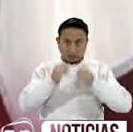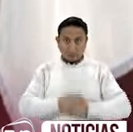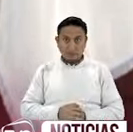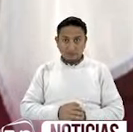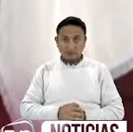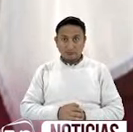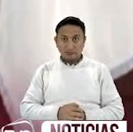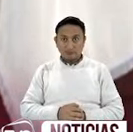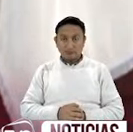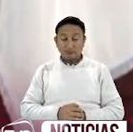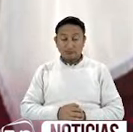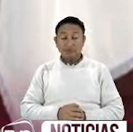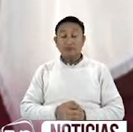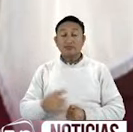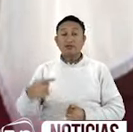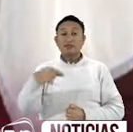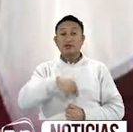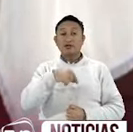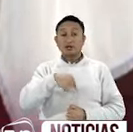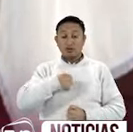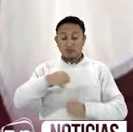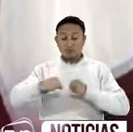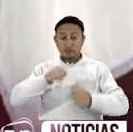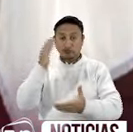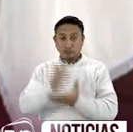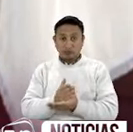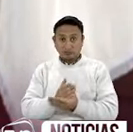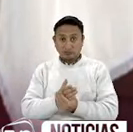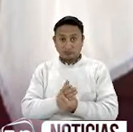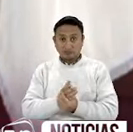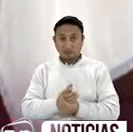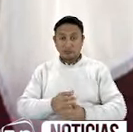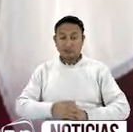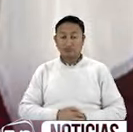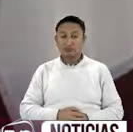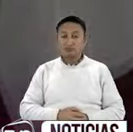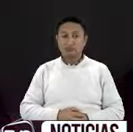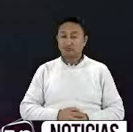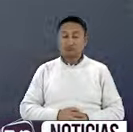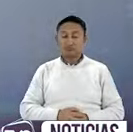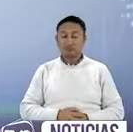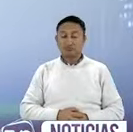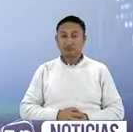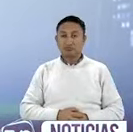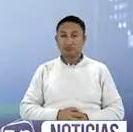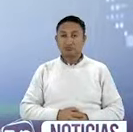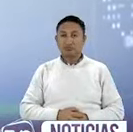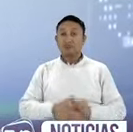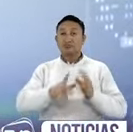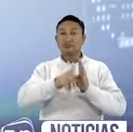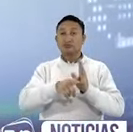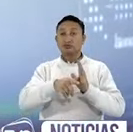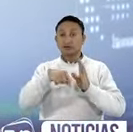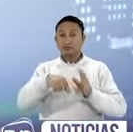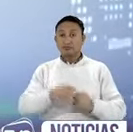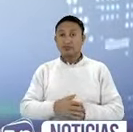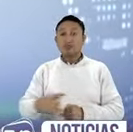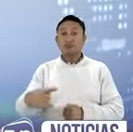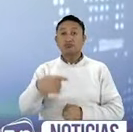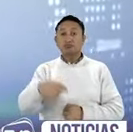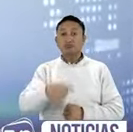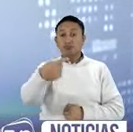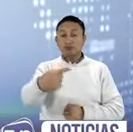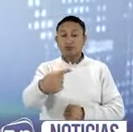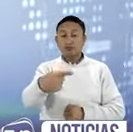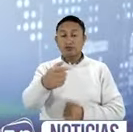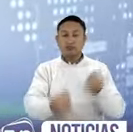los terroristas no detendrán nuestro compromiso con la sociedad ecuatoriana. Minutos después se conoció que un vehículo